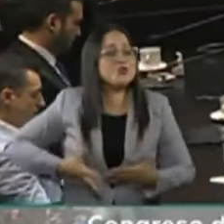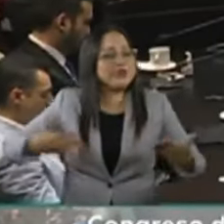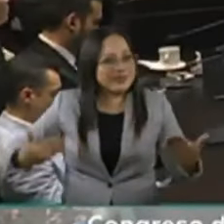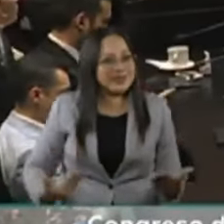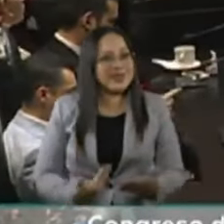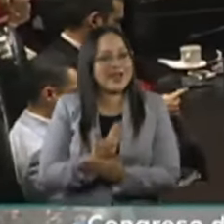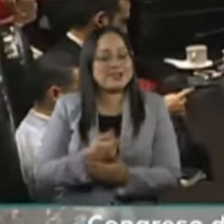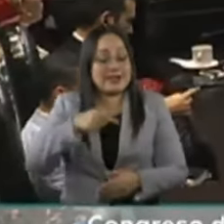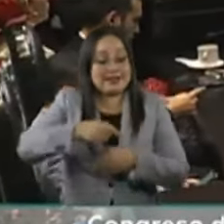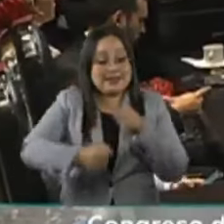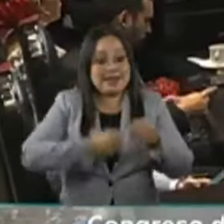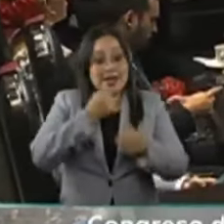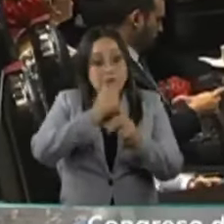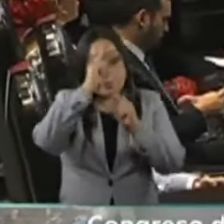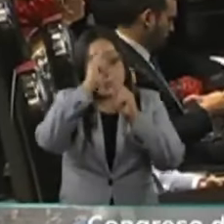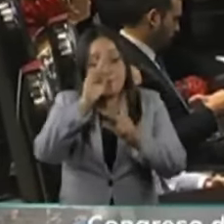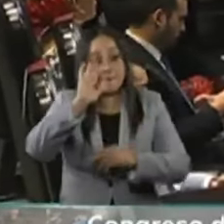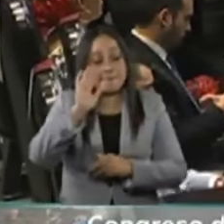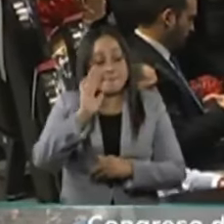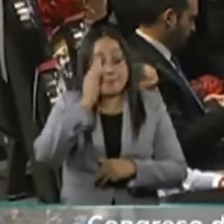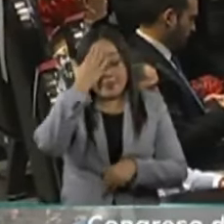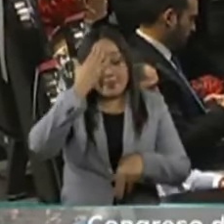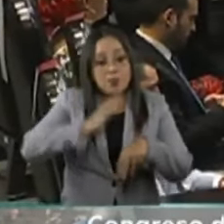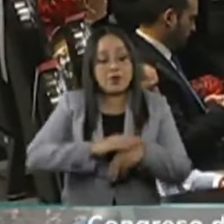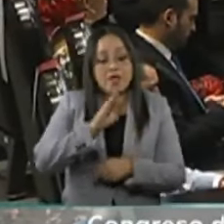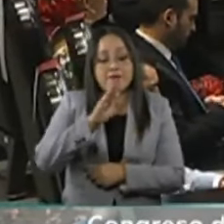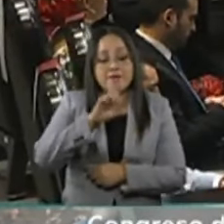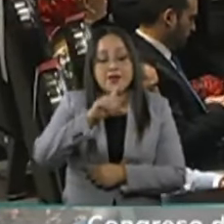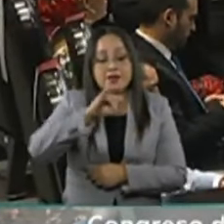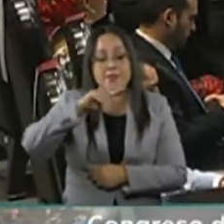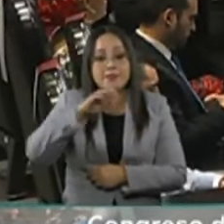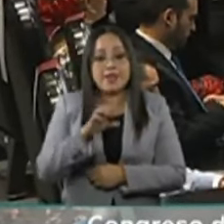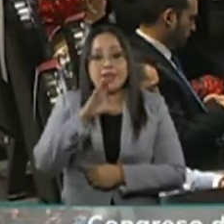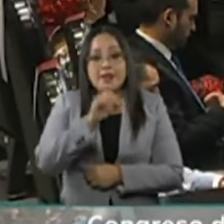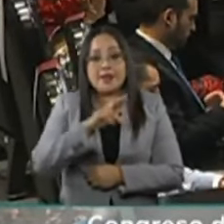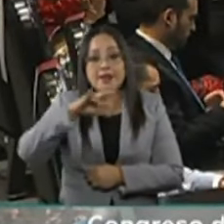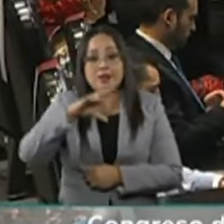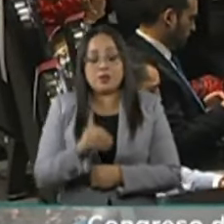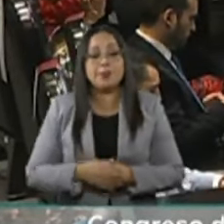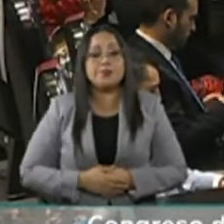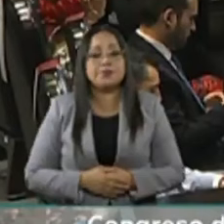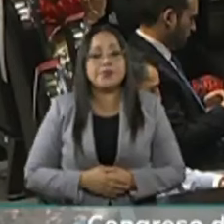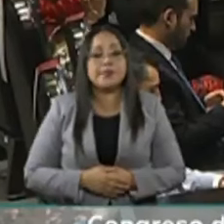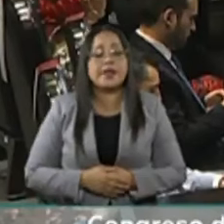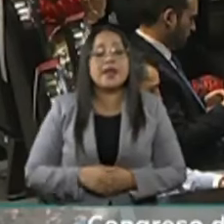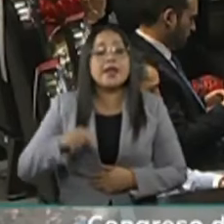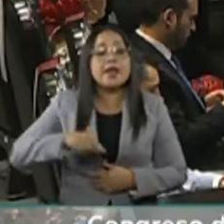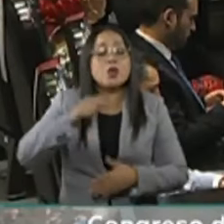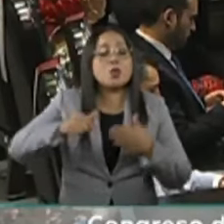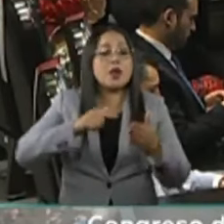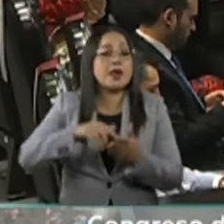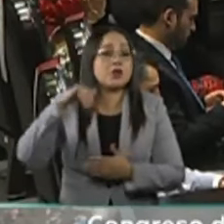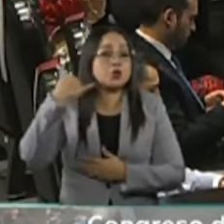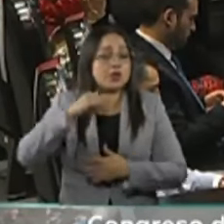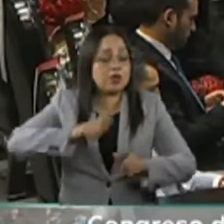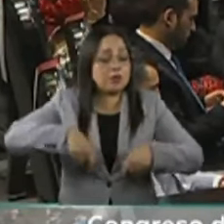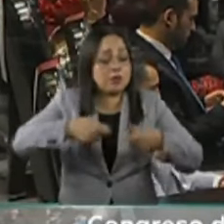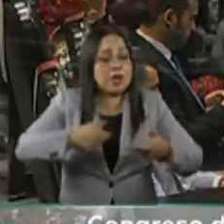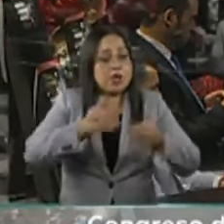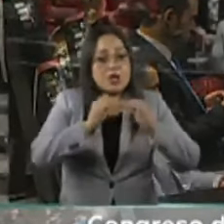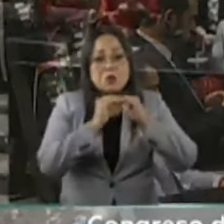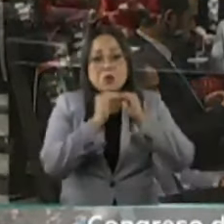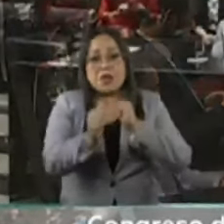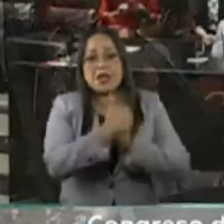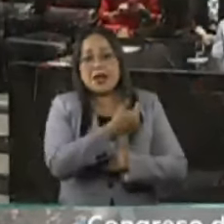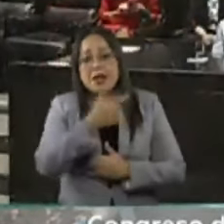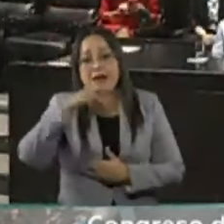Felipe Carrillo Puerto. Esa vanguardia de igualdad de género de mi tierra yucateca está